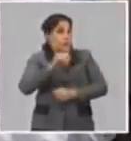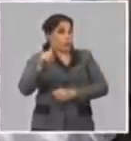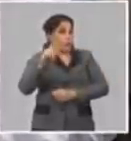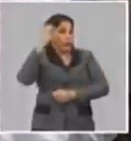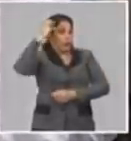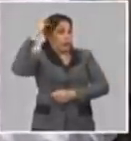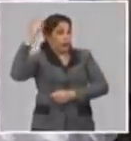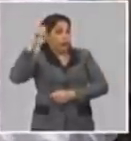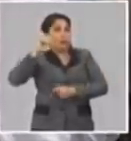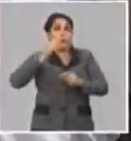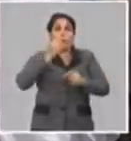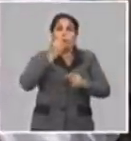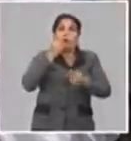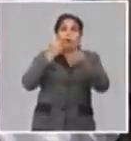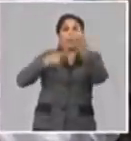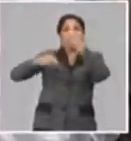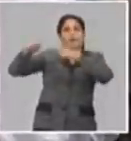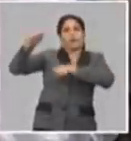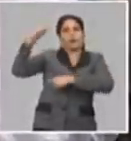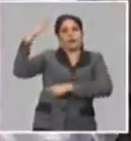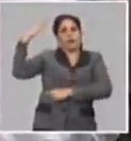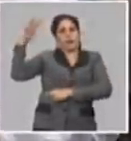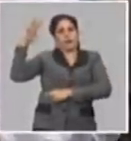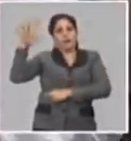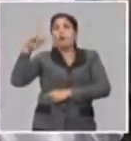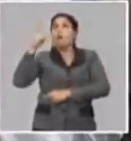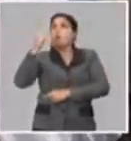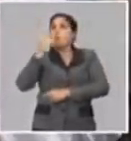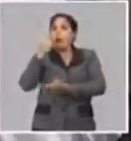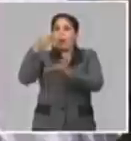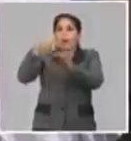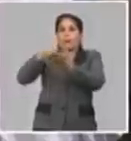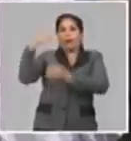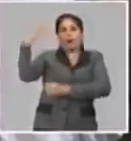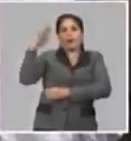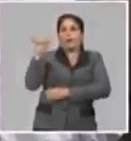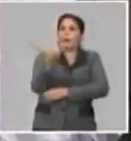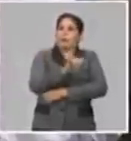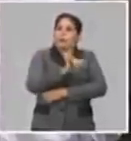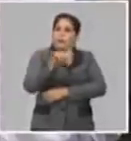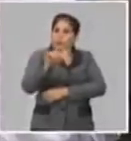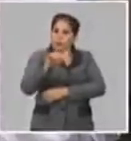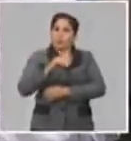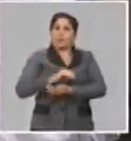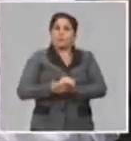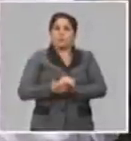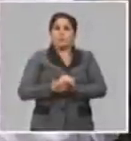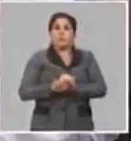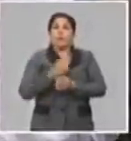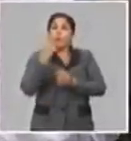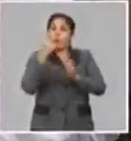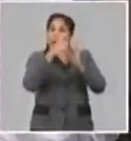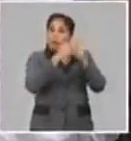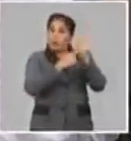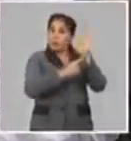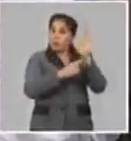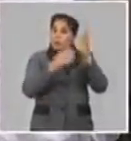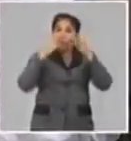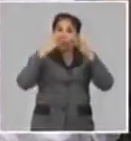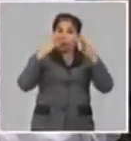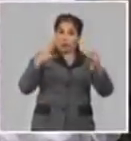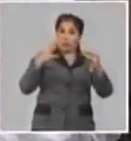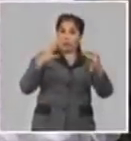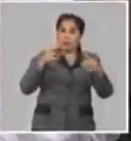puedan exportar y puedan también importar, porque uno de los elementos esenciales de la